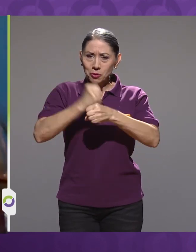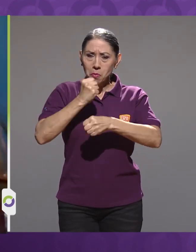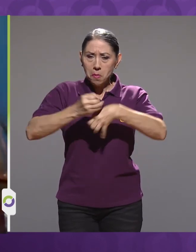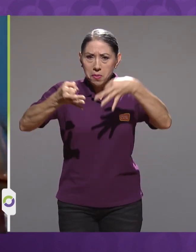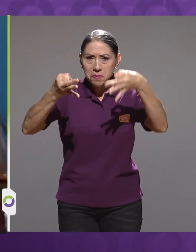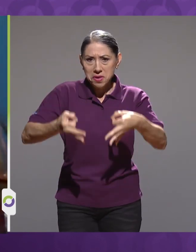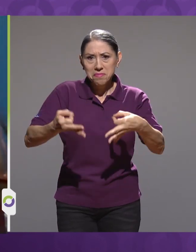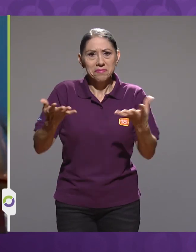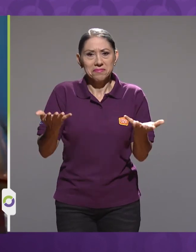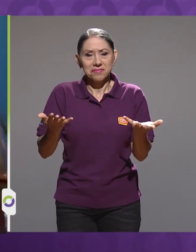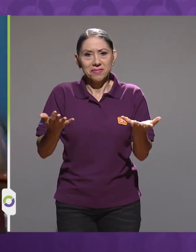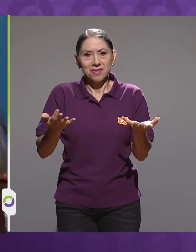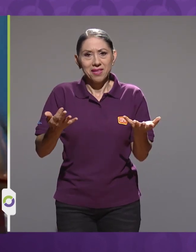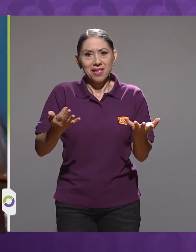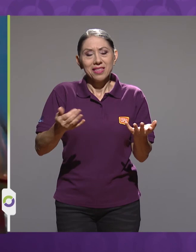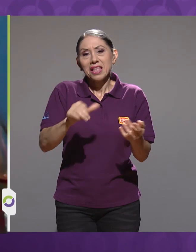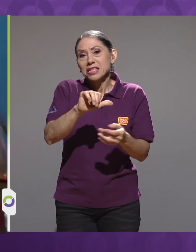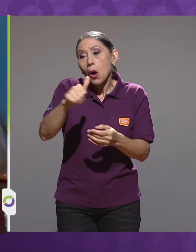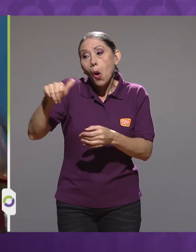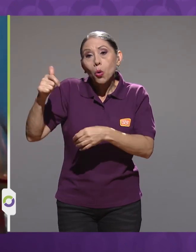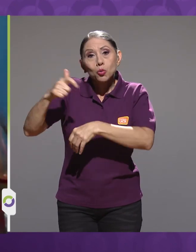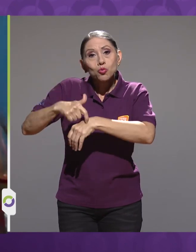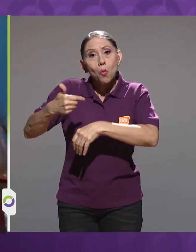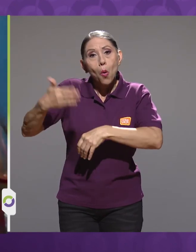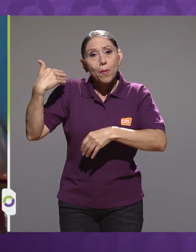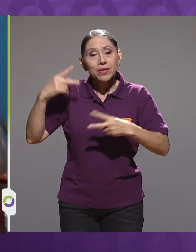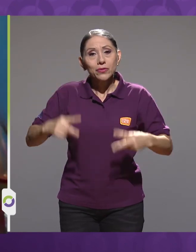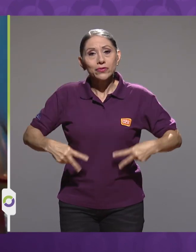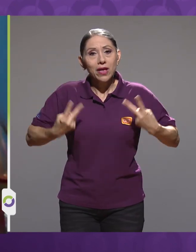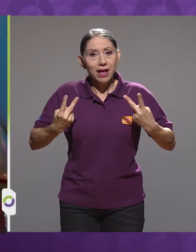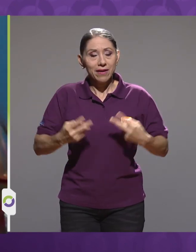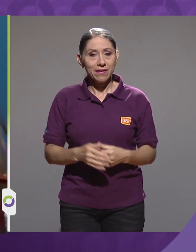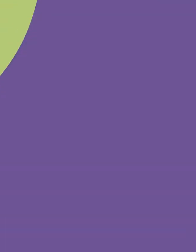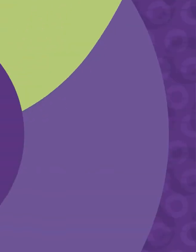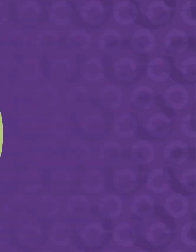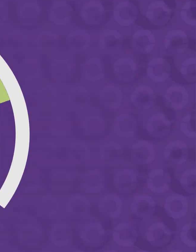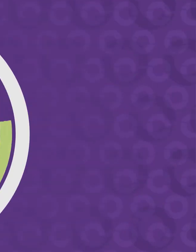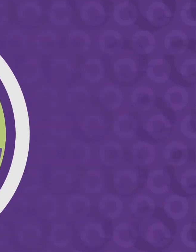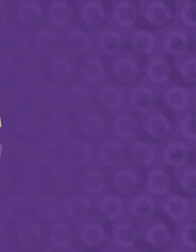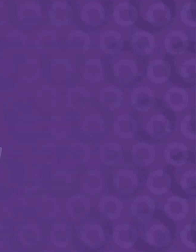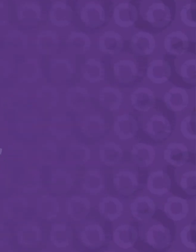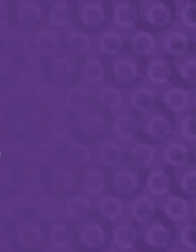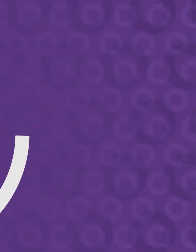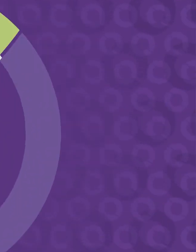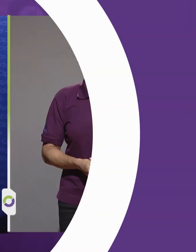bien desde los otros momentos o desde las otras etapas de la vida.